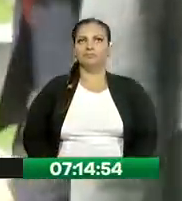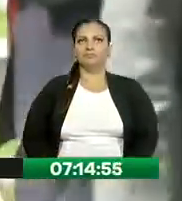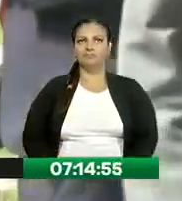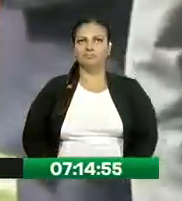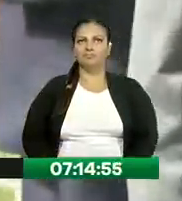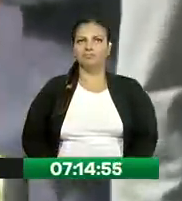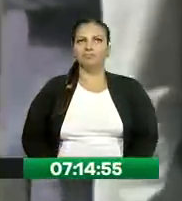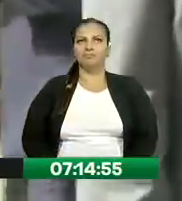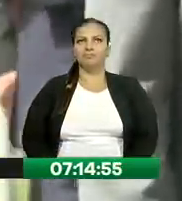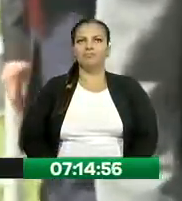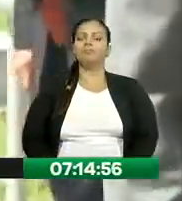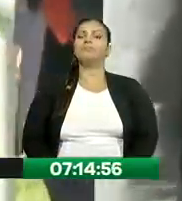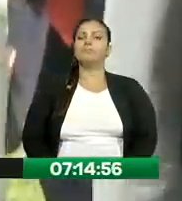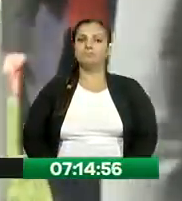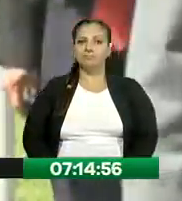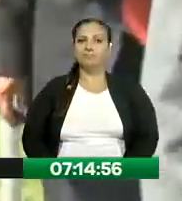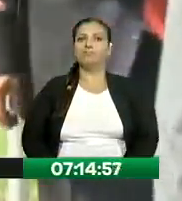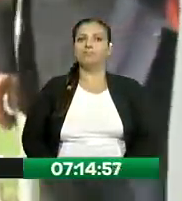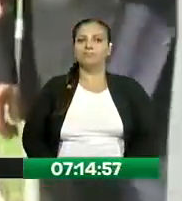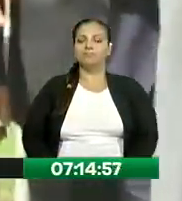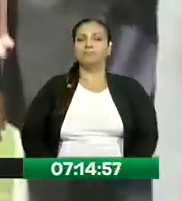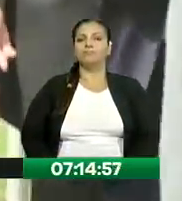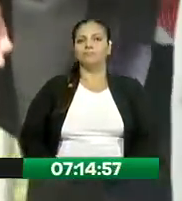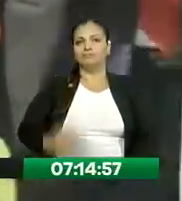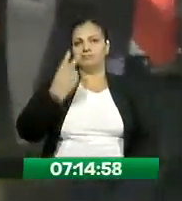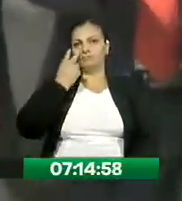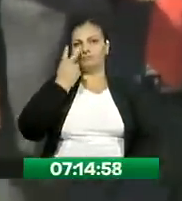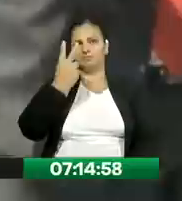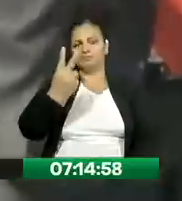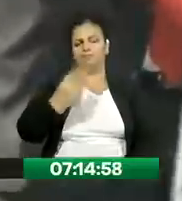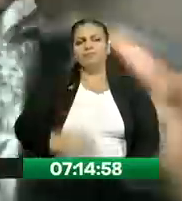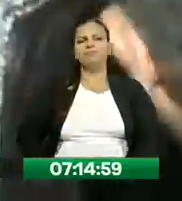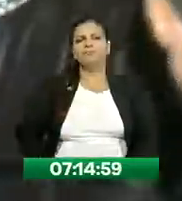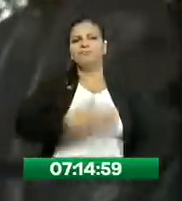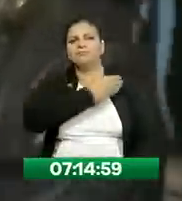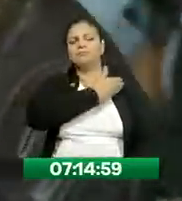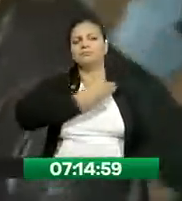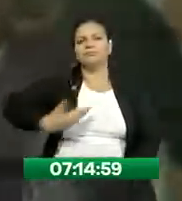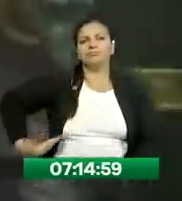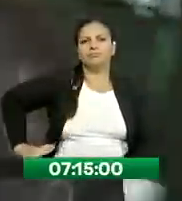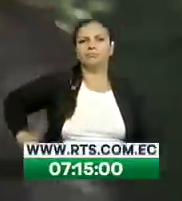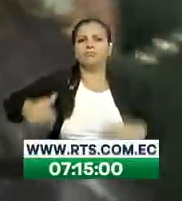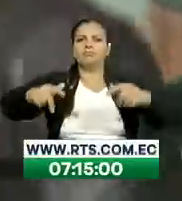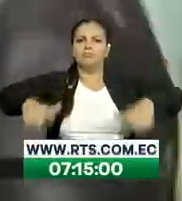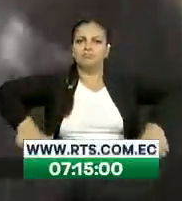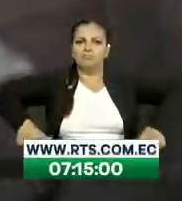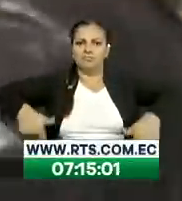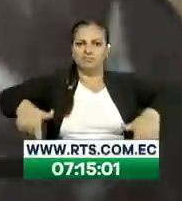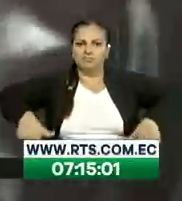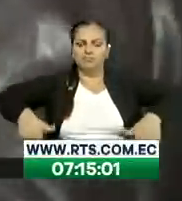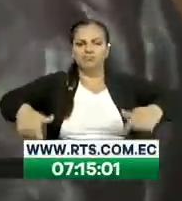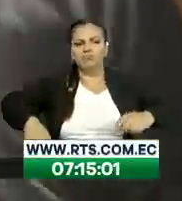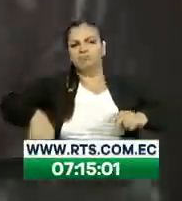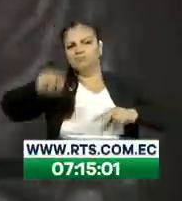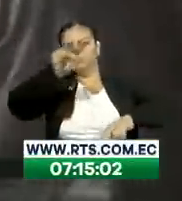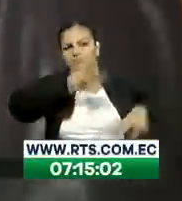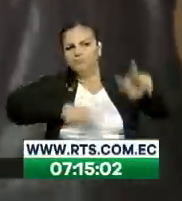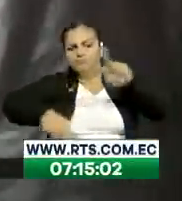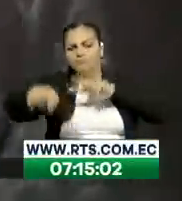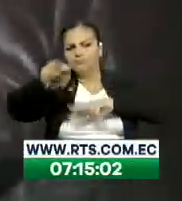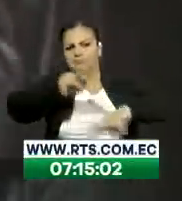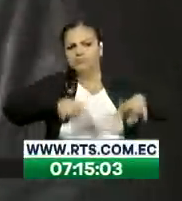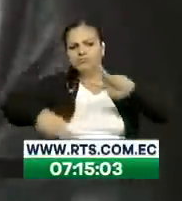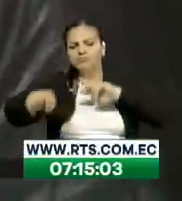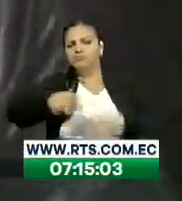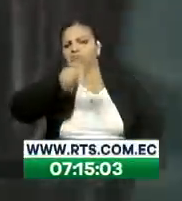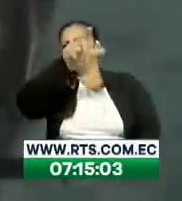Una vez que se hizo pública la terna para ocupar la vicepresidencia de la República, la encargada de llevar el documento hasta la Asamblea fue la ministra de